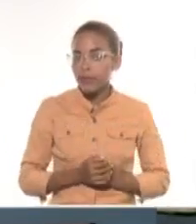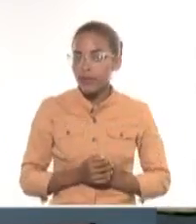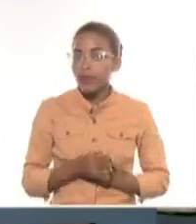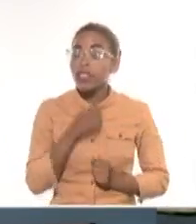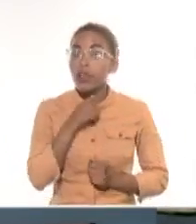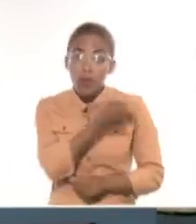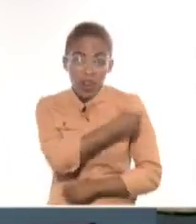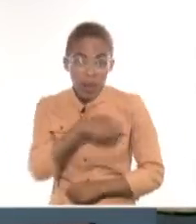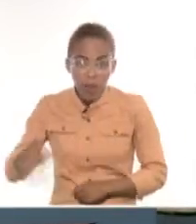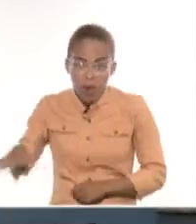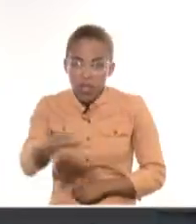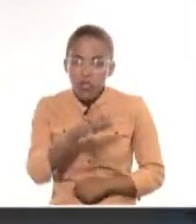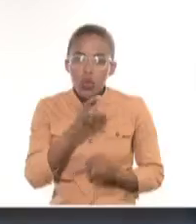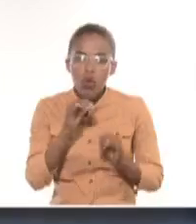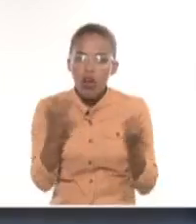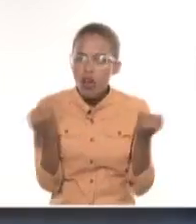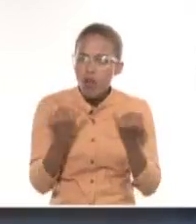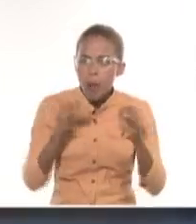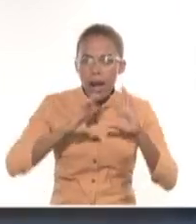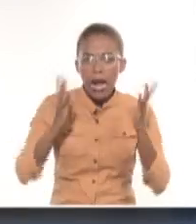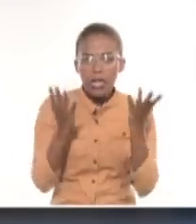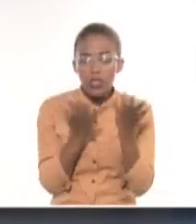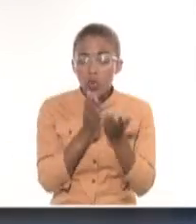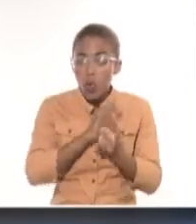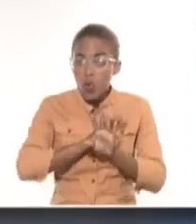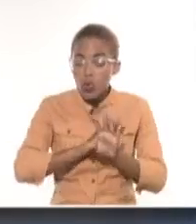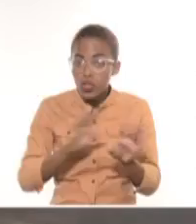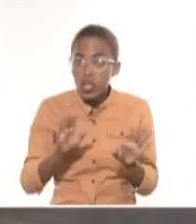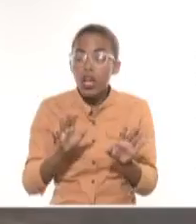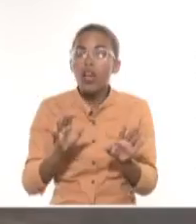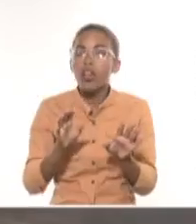población ya tenía de una enfermedad que comenzó en el mundo